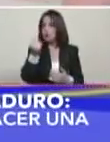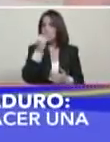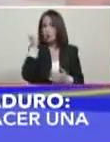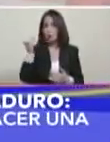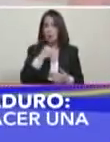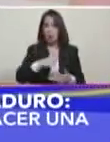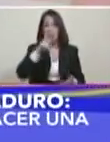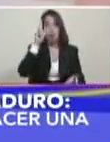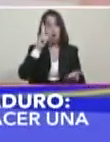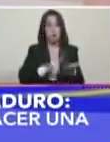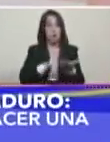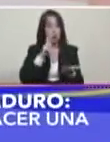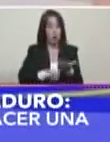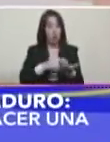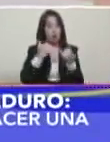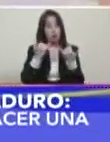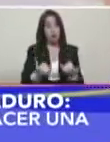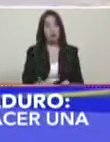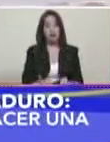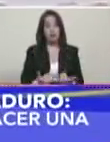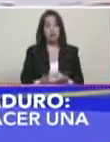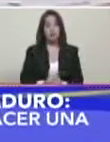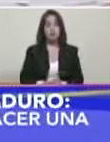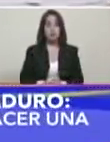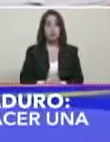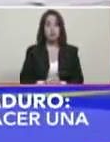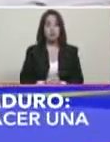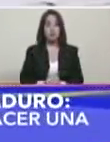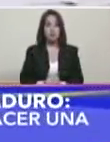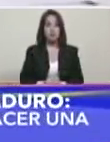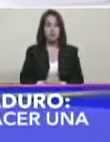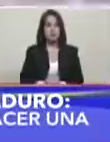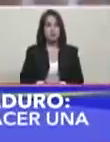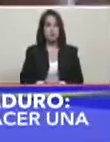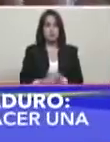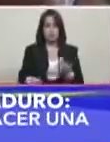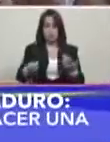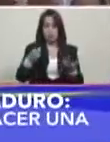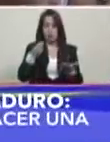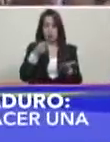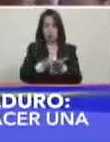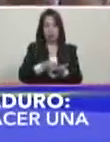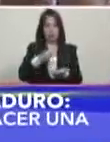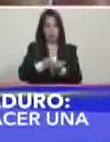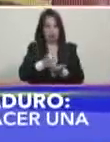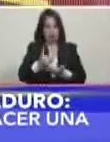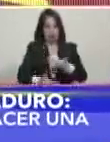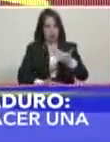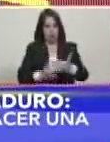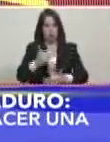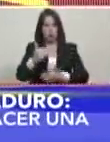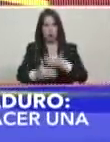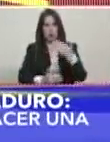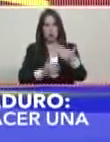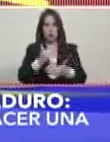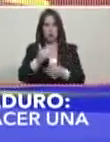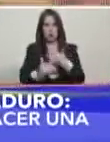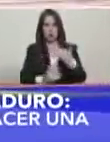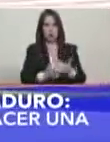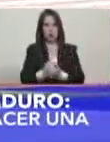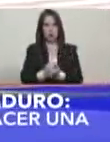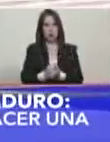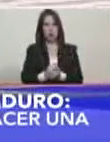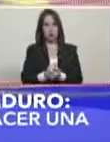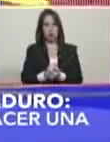recursos, cúmplase a través de Fonden. Avance, avance, avance, Héctor